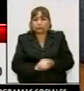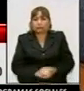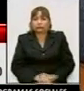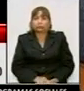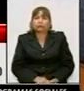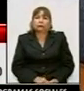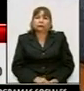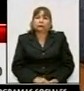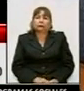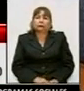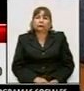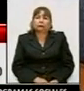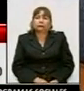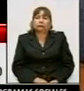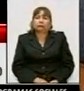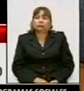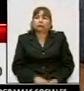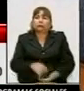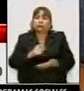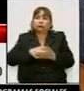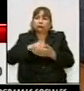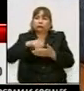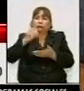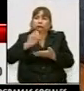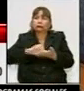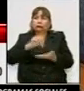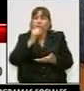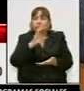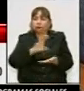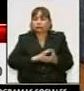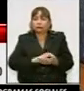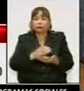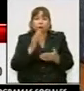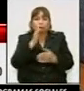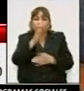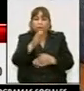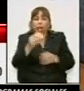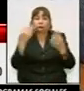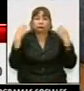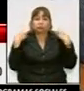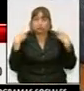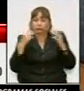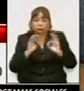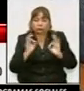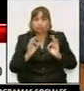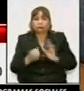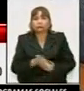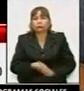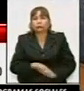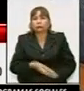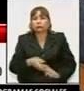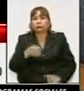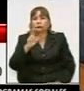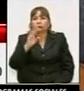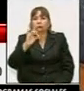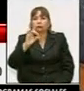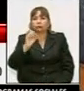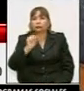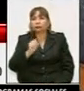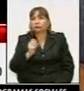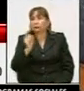que cuando yo firmaba mis contratos, como iba a su oficina, nada más a firmar, nada más. ¿Jorge Villarreal Ruiz?